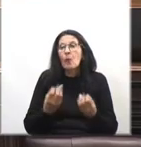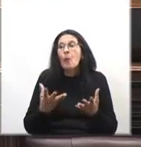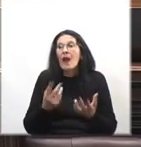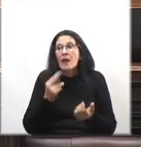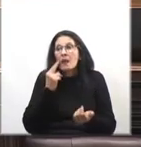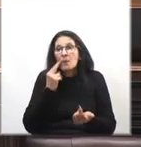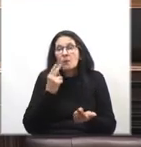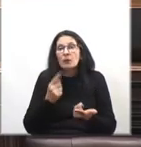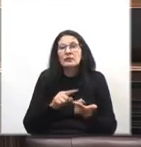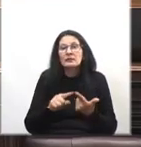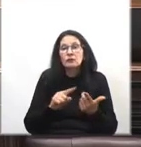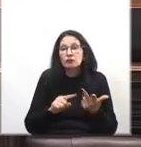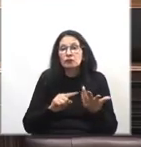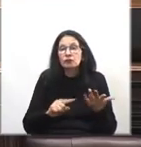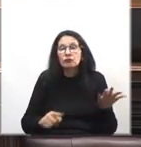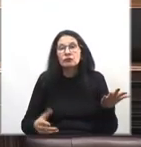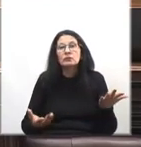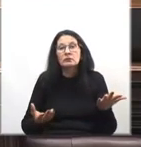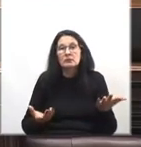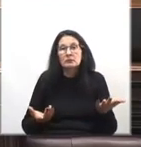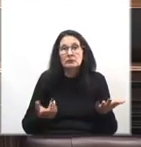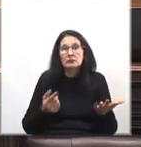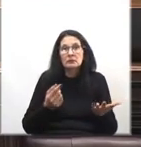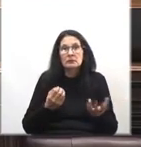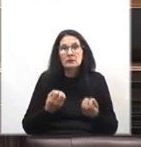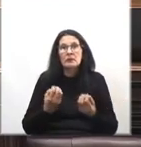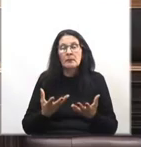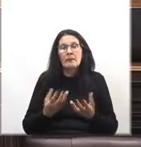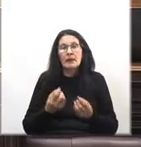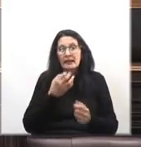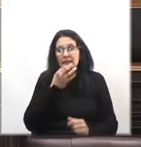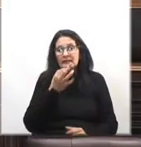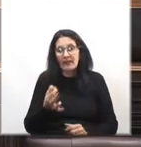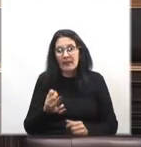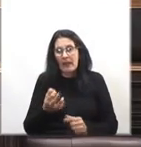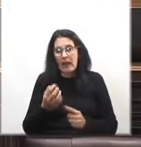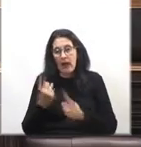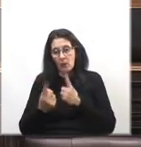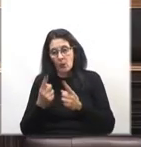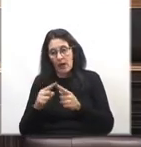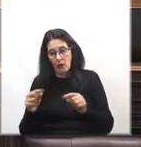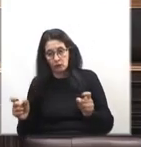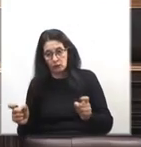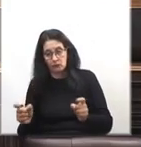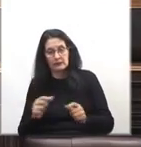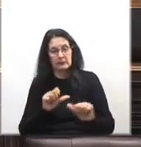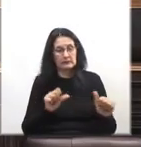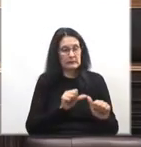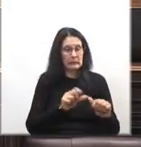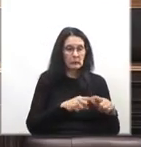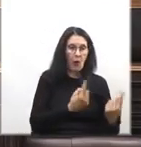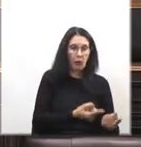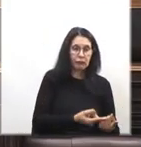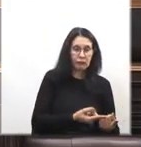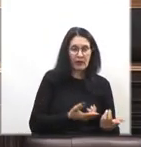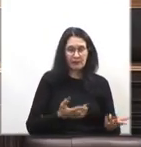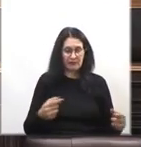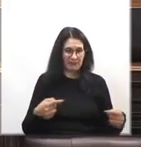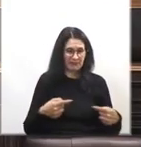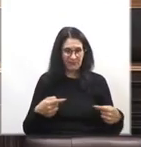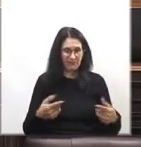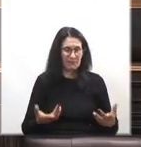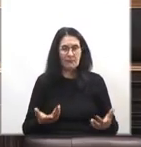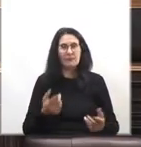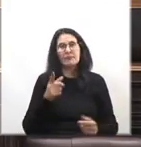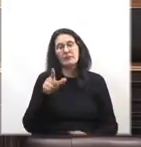son las lógicas que intervienen para que se digan unas cosas y se hagan otras, algo que siempre se le